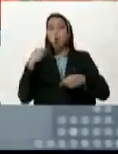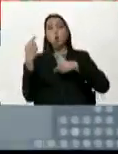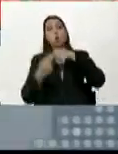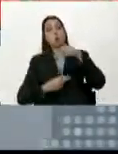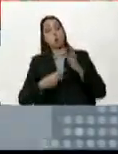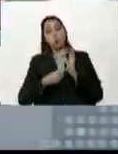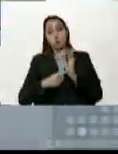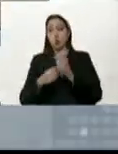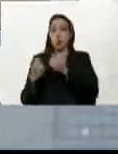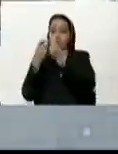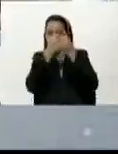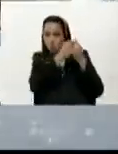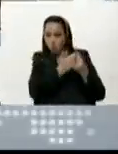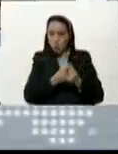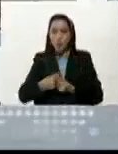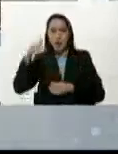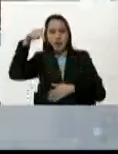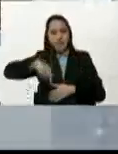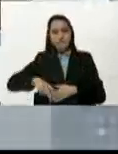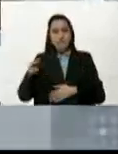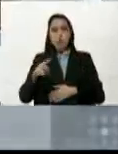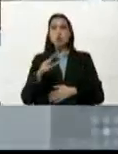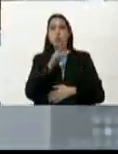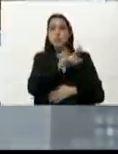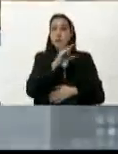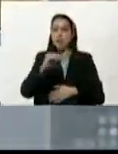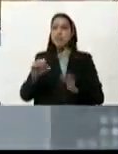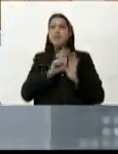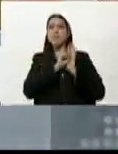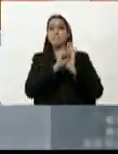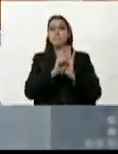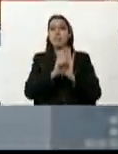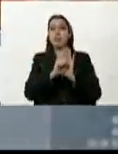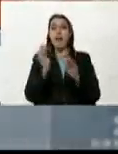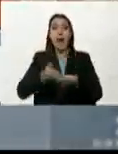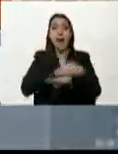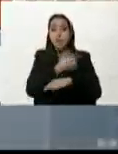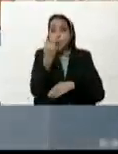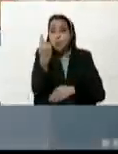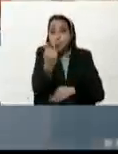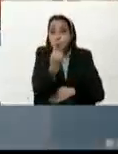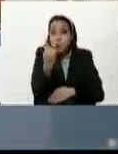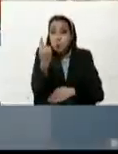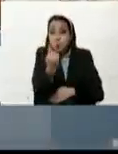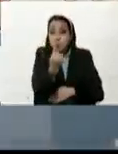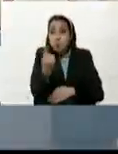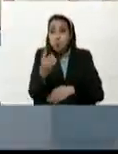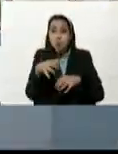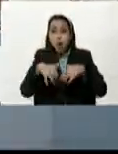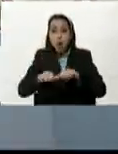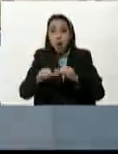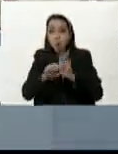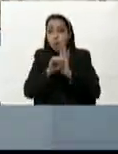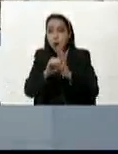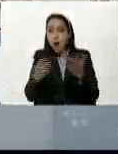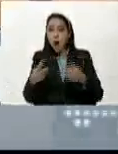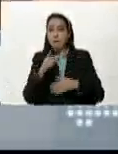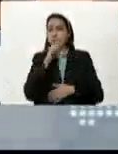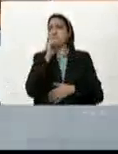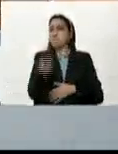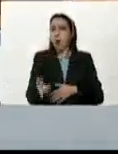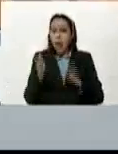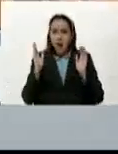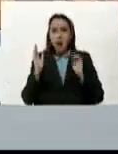económica que en venezuela a ellas 300 marcas antes había una zona de harina de maíz precocida muy mala de